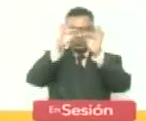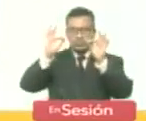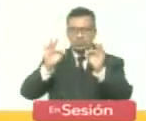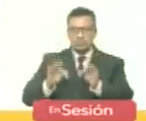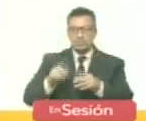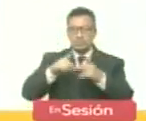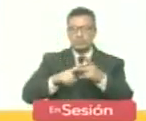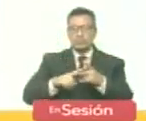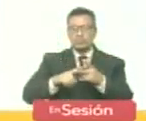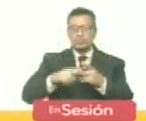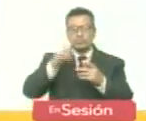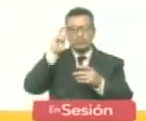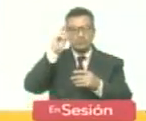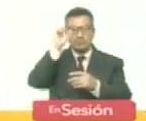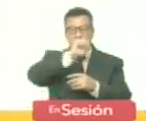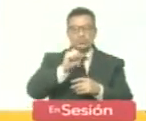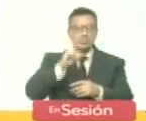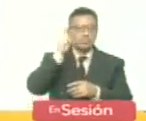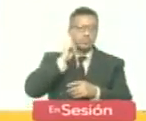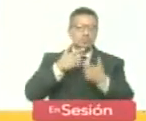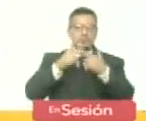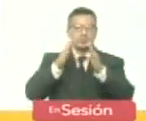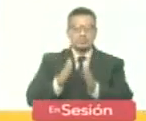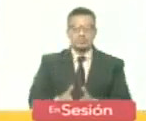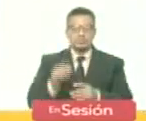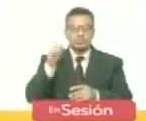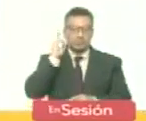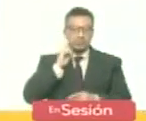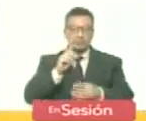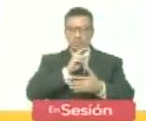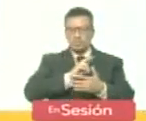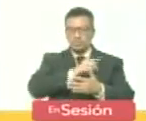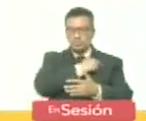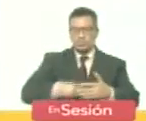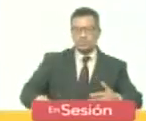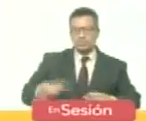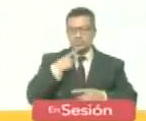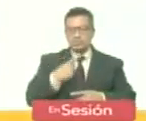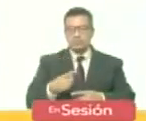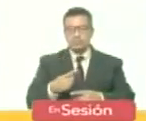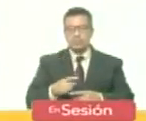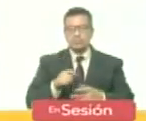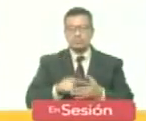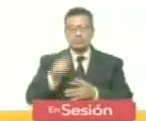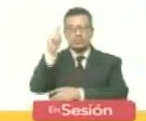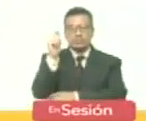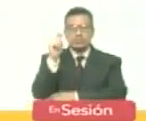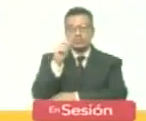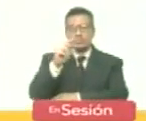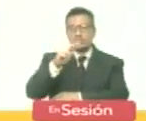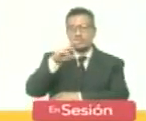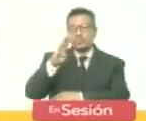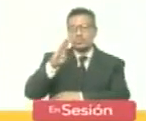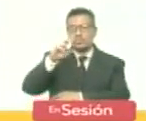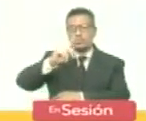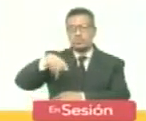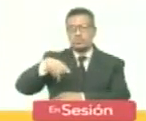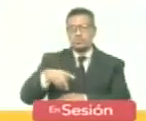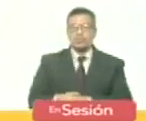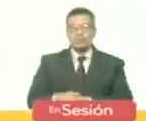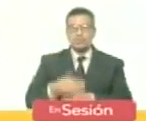de el libertador Simón Bolívar. El presidente otorgó el derecho de palabra a la diputada Robert Zapoleo,